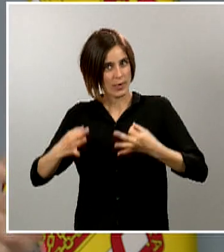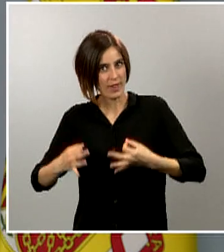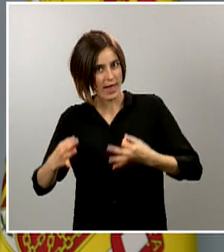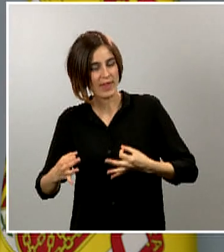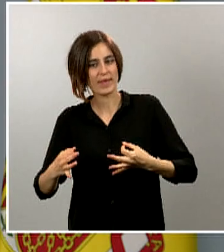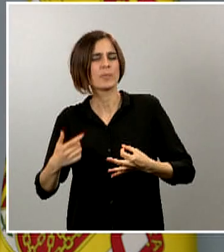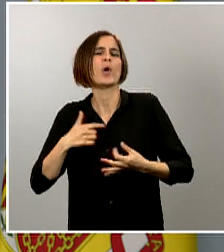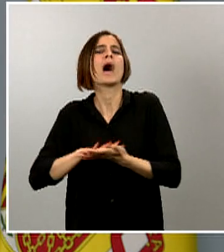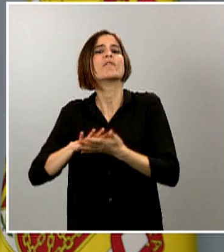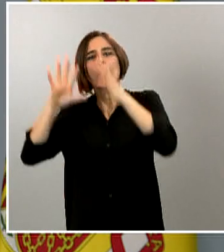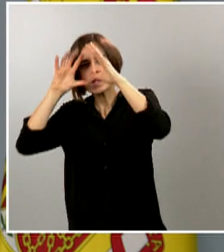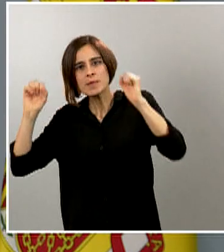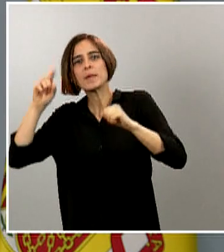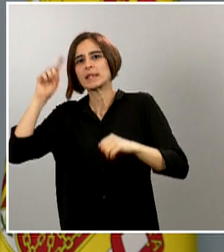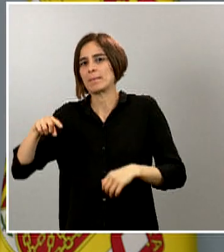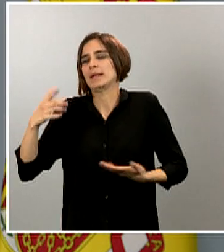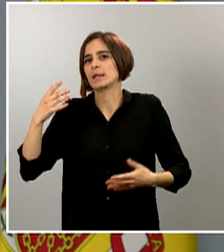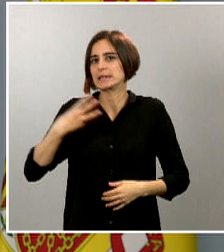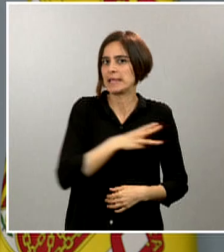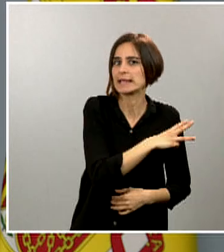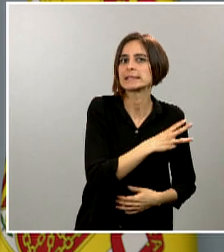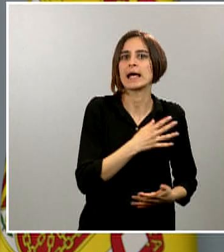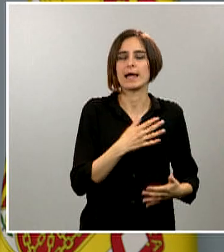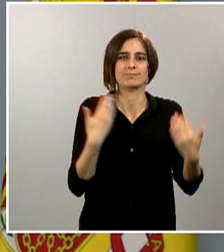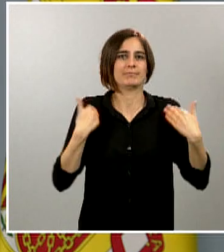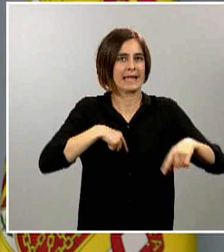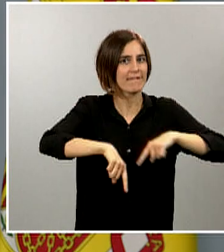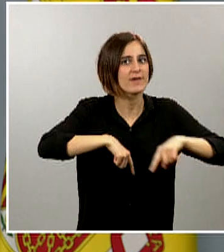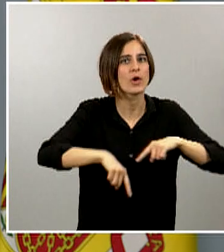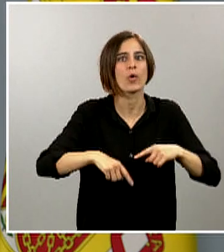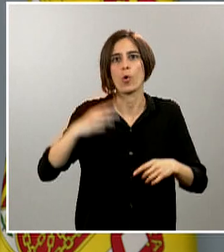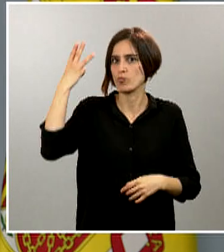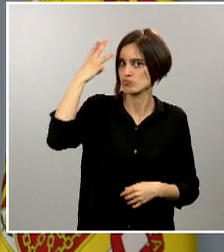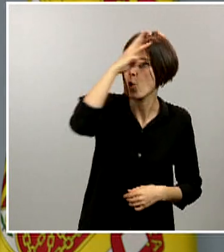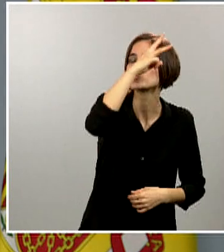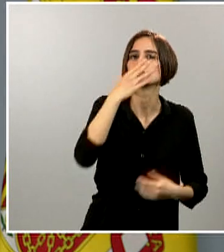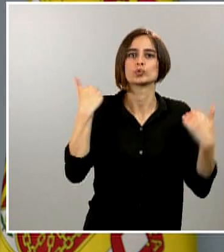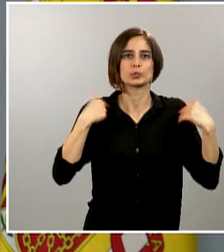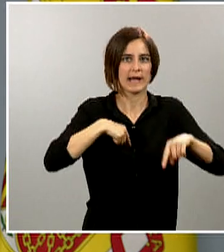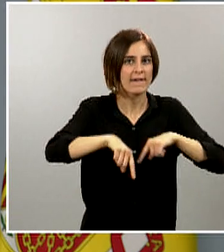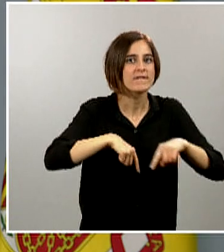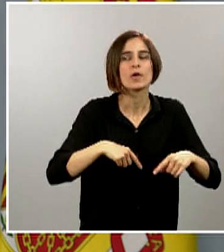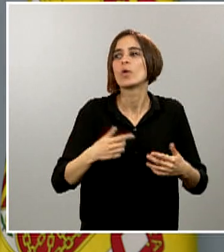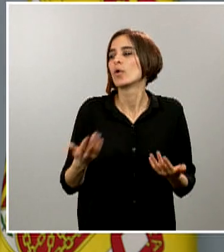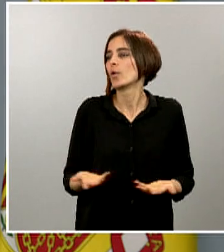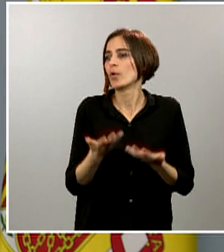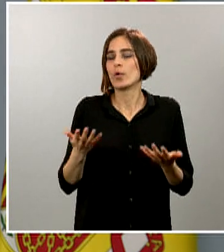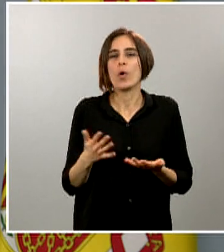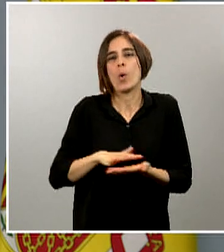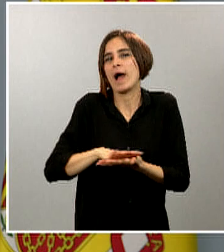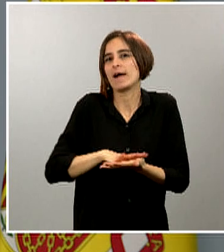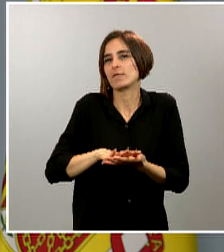de la Ertzaintza y también digo el servicio de tráfico de los Mossos d'Esquadra y también digo el servicio de tráfico que ahí